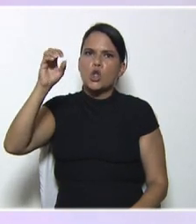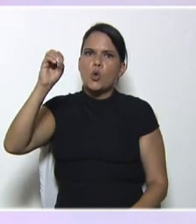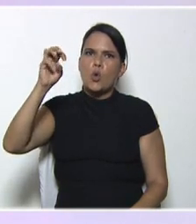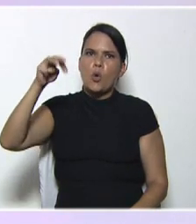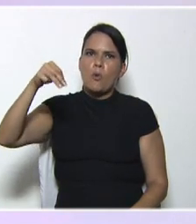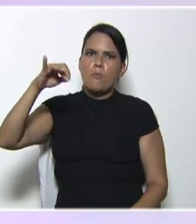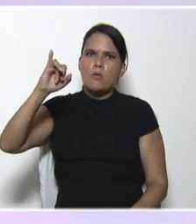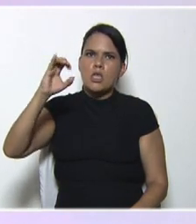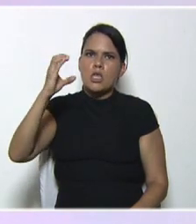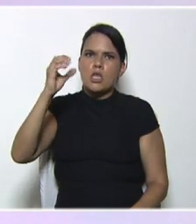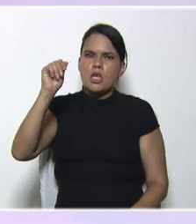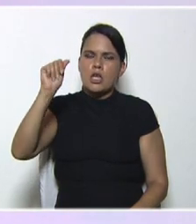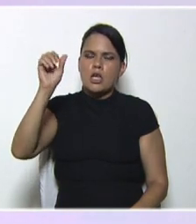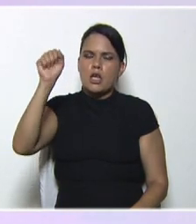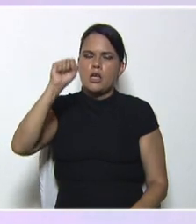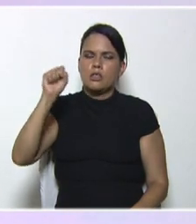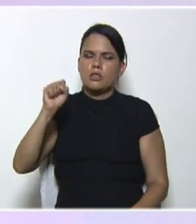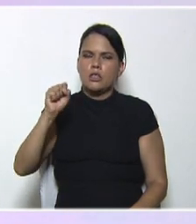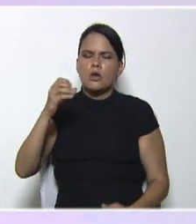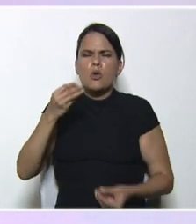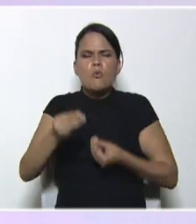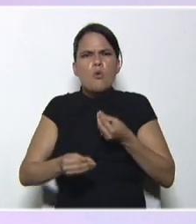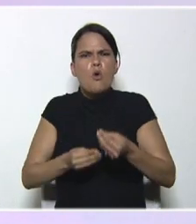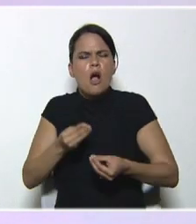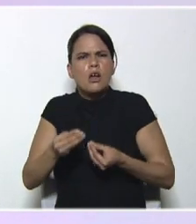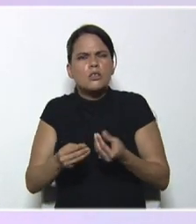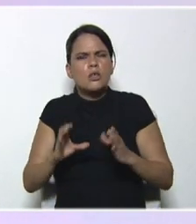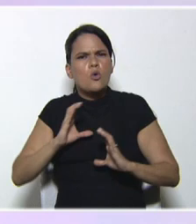formar un cuerpo, la materia?